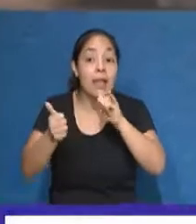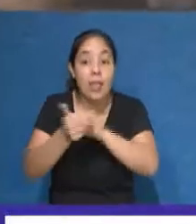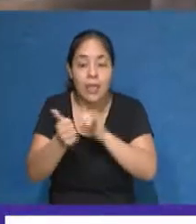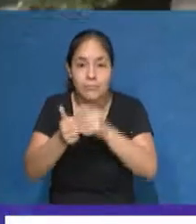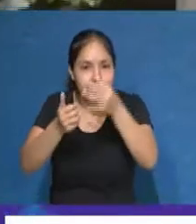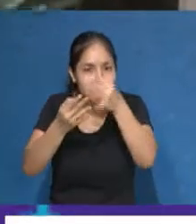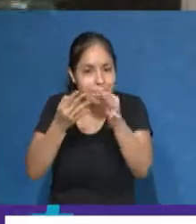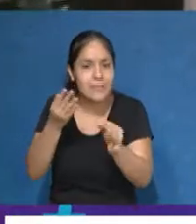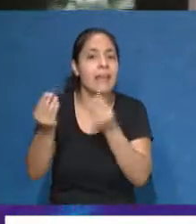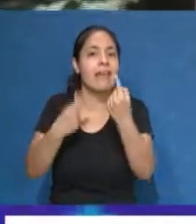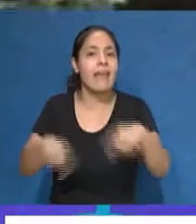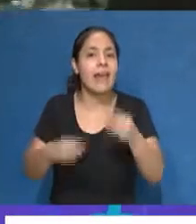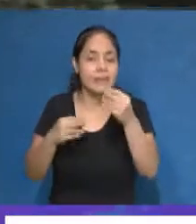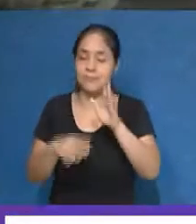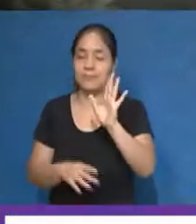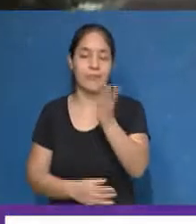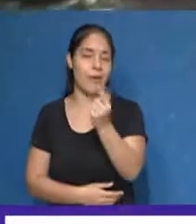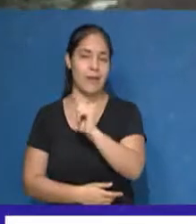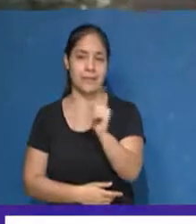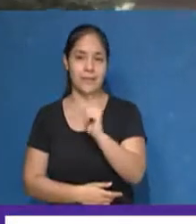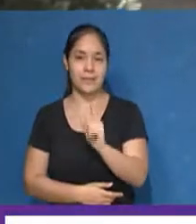han declarado los señores sacerdotes?